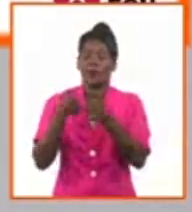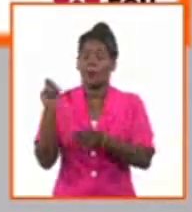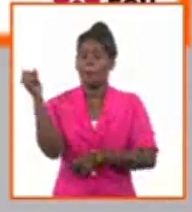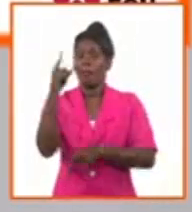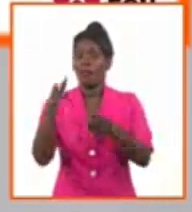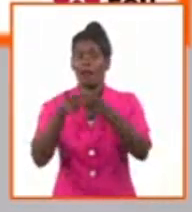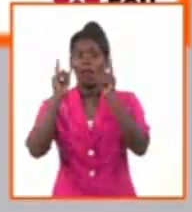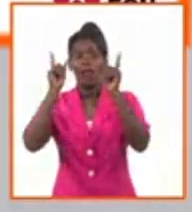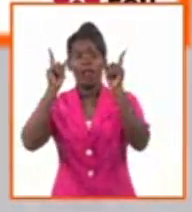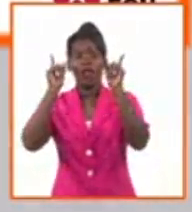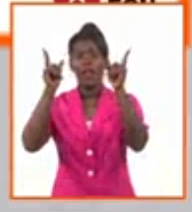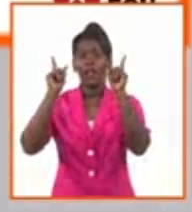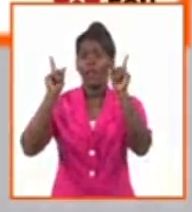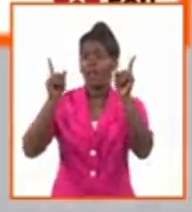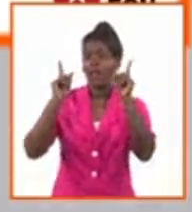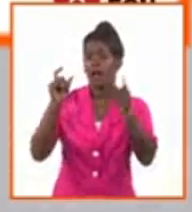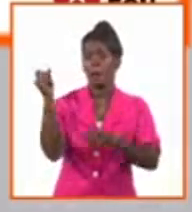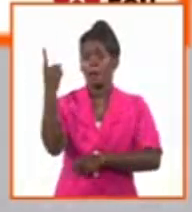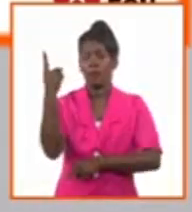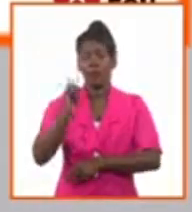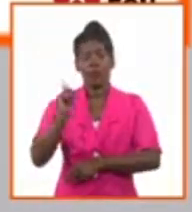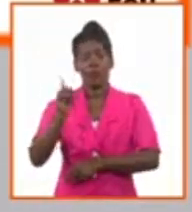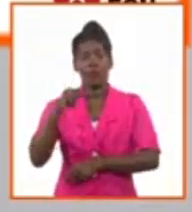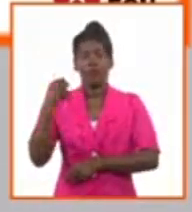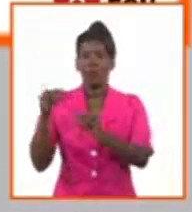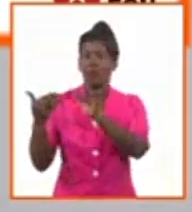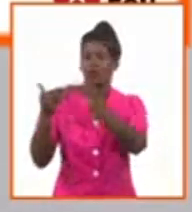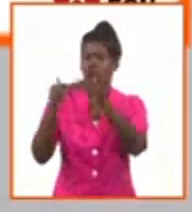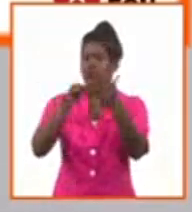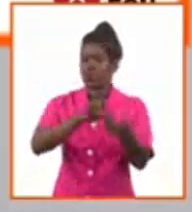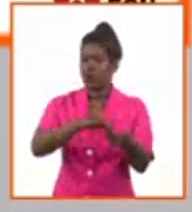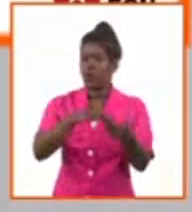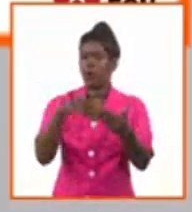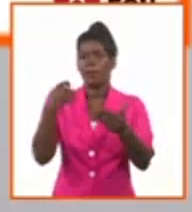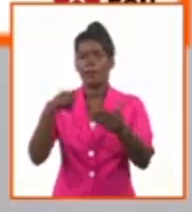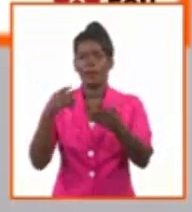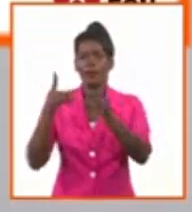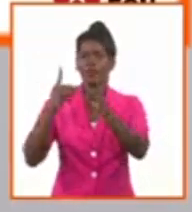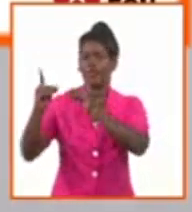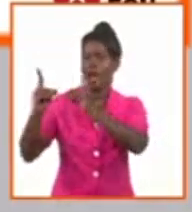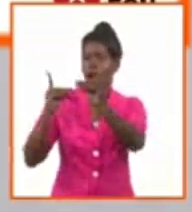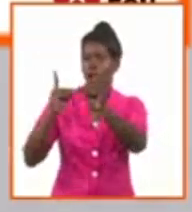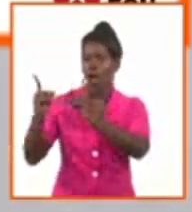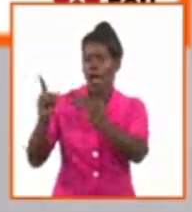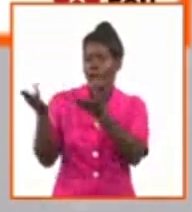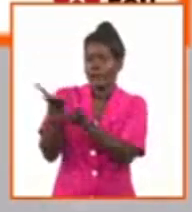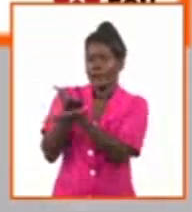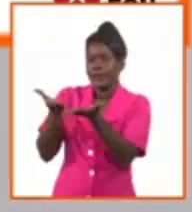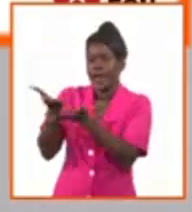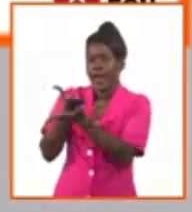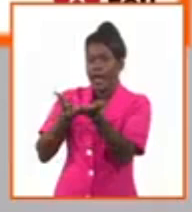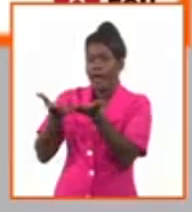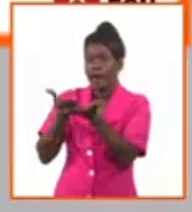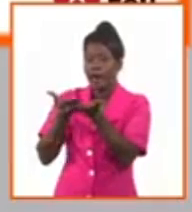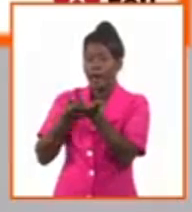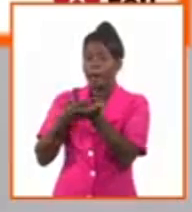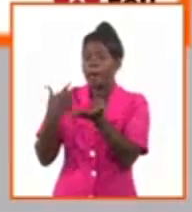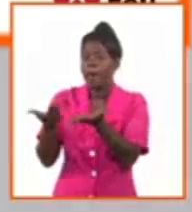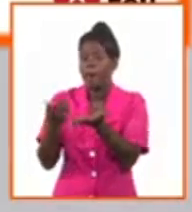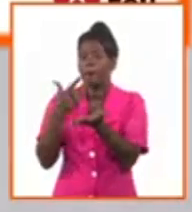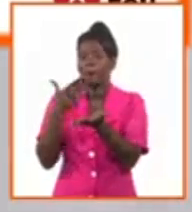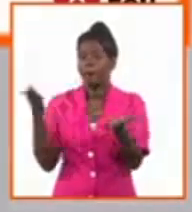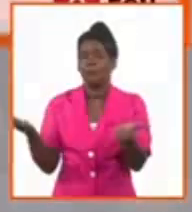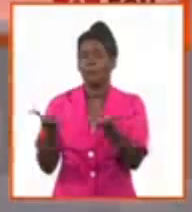las reuniones de brigada, que se nos dan las ideas más importantes que nos representan como estudiantes universitarios, y entonces queremos que este